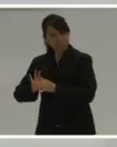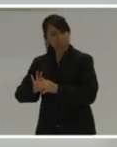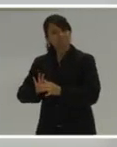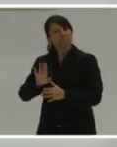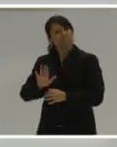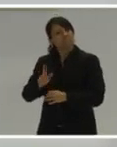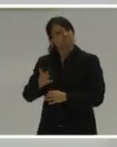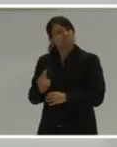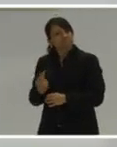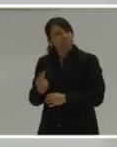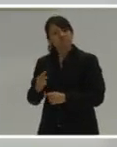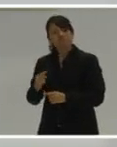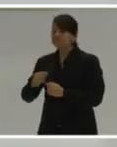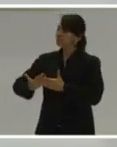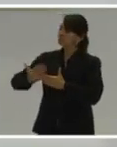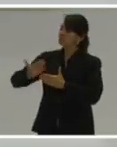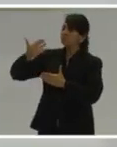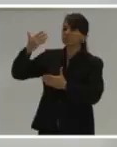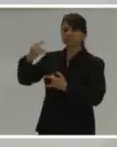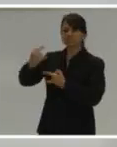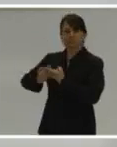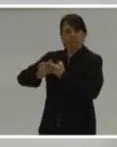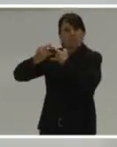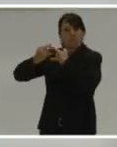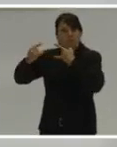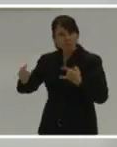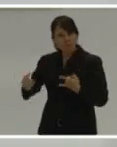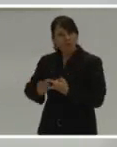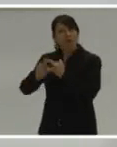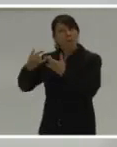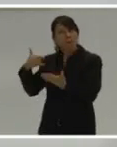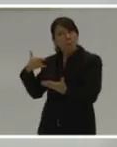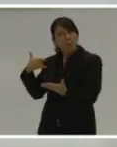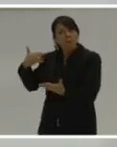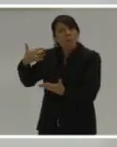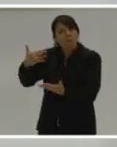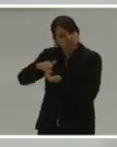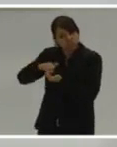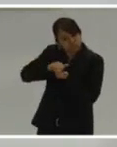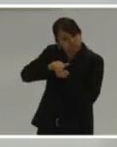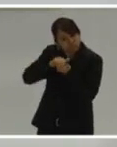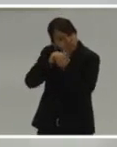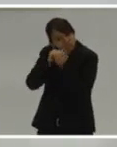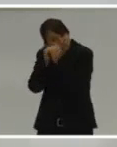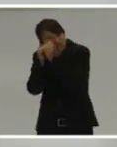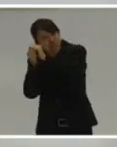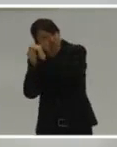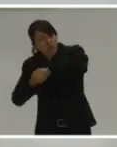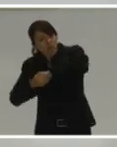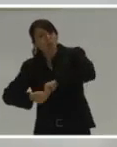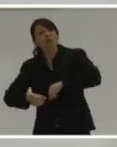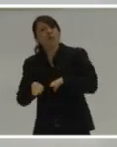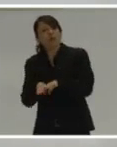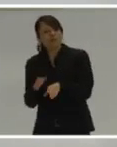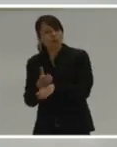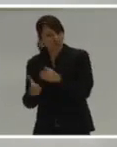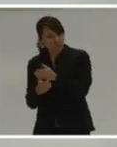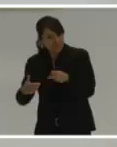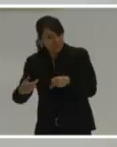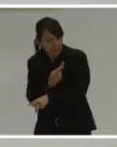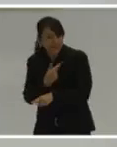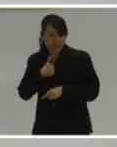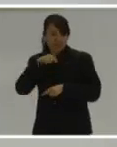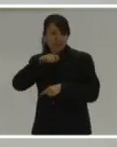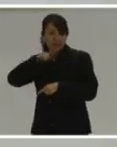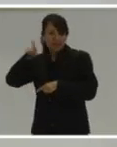civilizaciones, como pues las grandes civilizaciones, tanto en la parte andina del cual yo soy